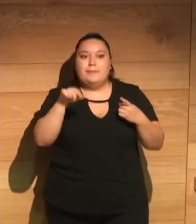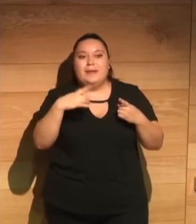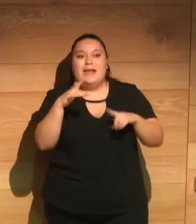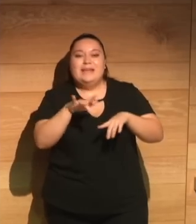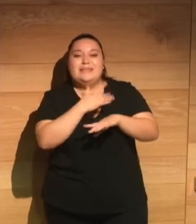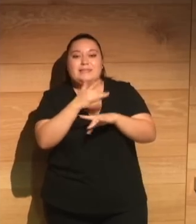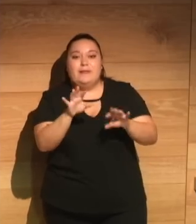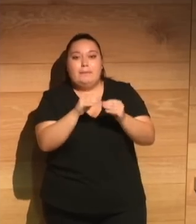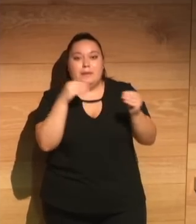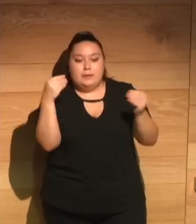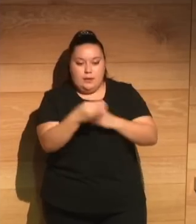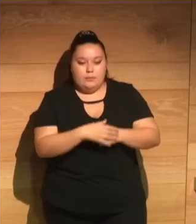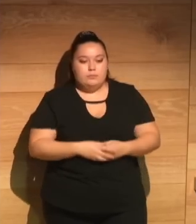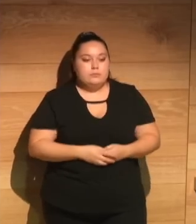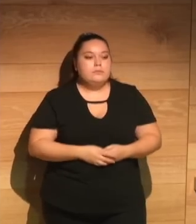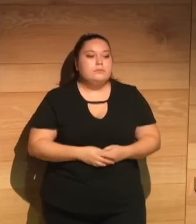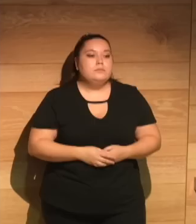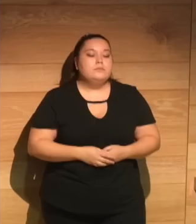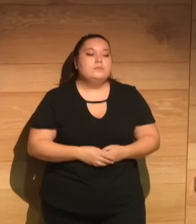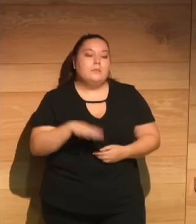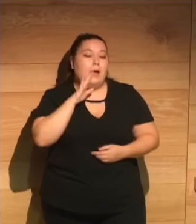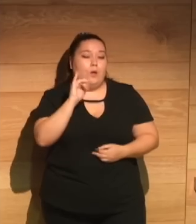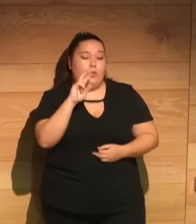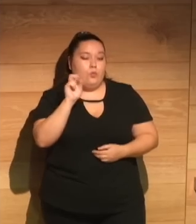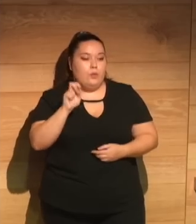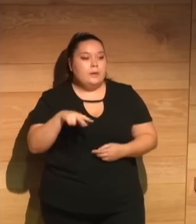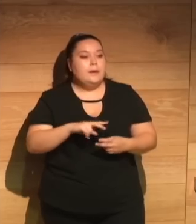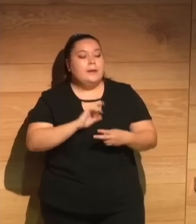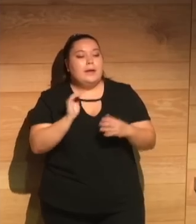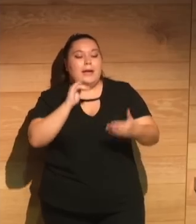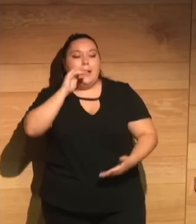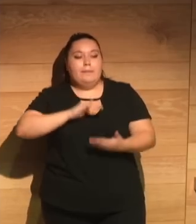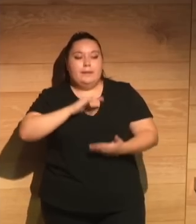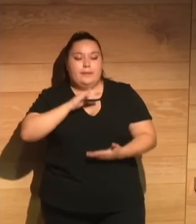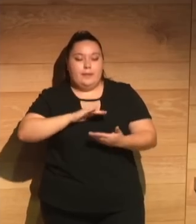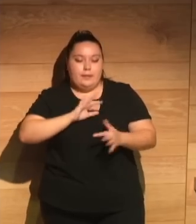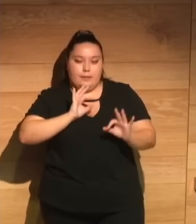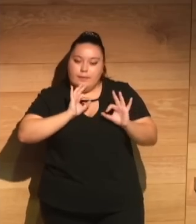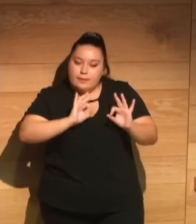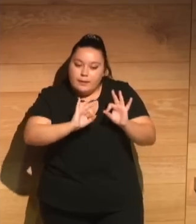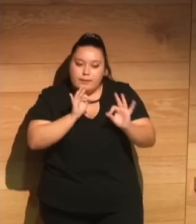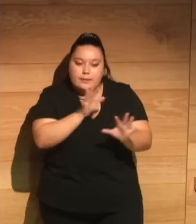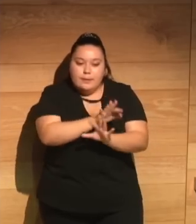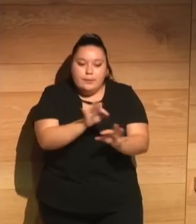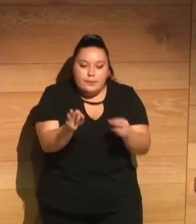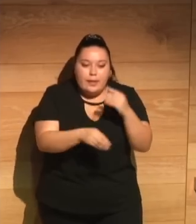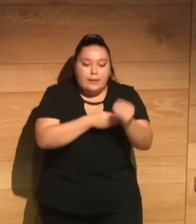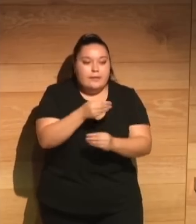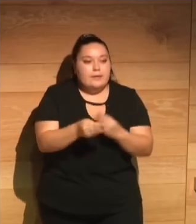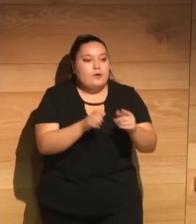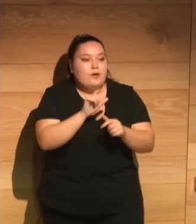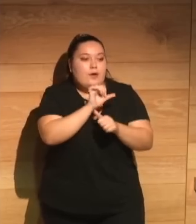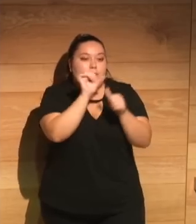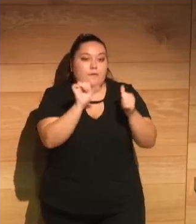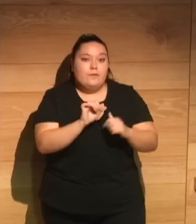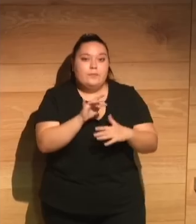sensibilidad de ese material del que estaba hablando Juan, su capacidad de degradarse de forma más sensible,